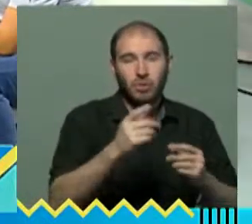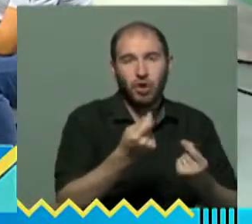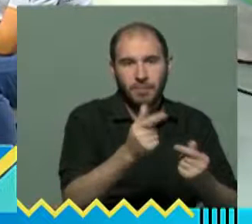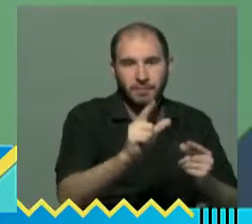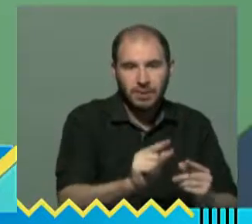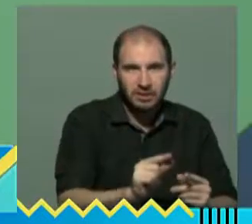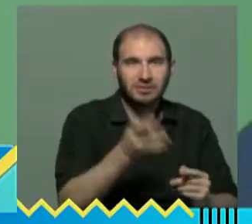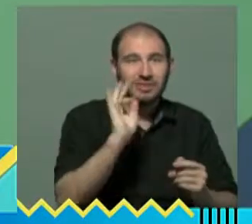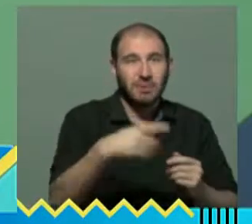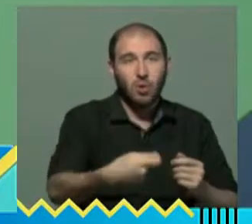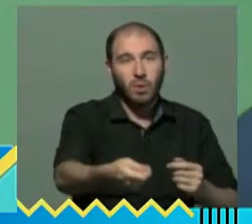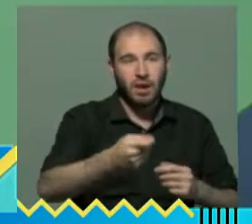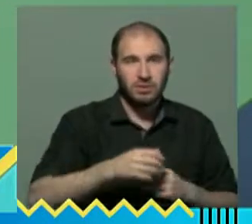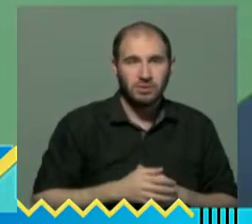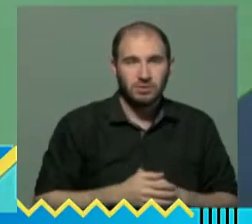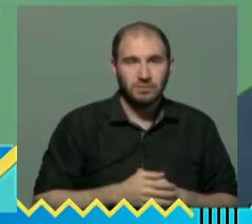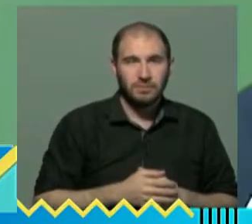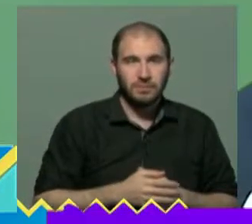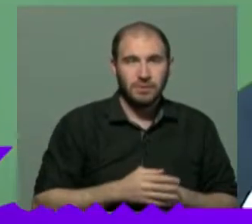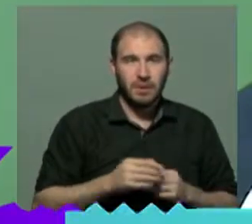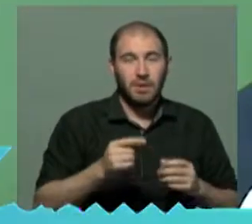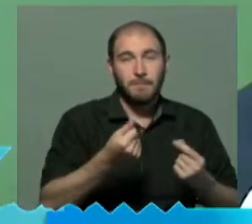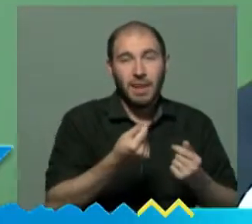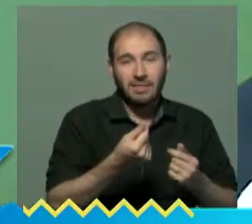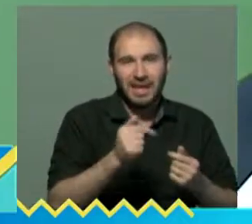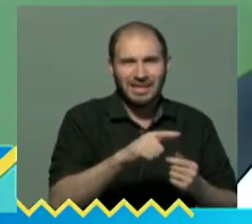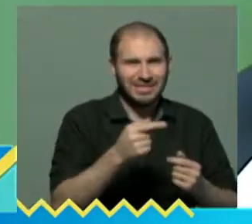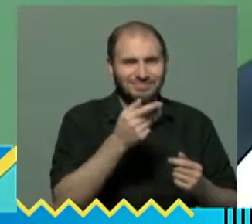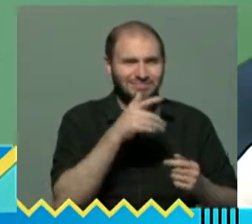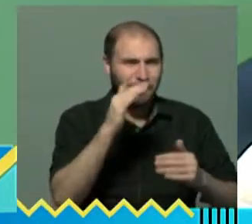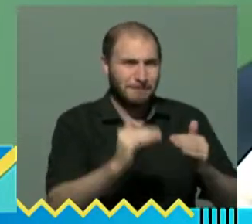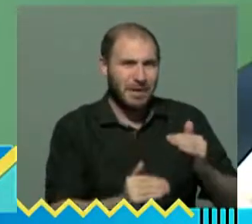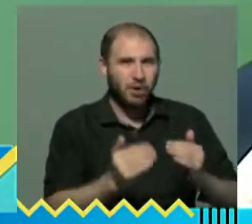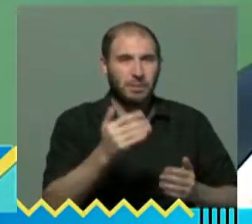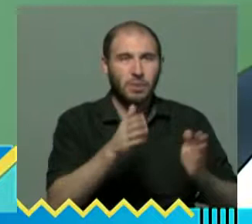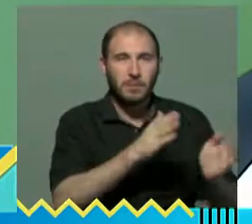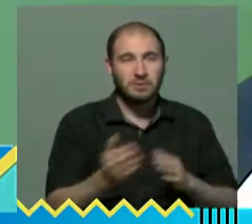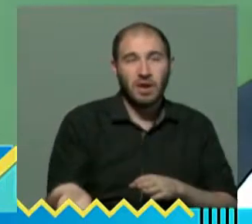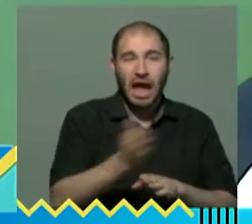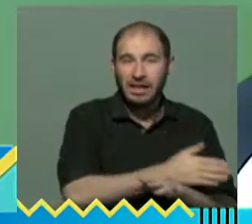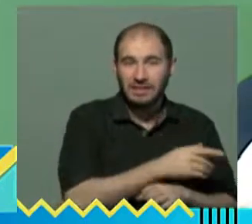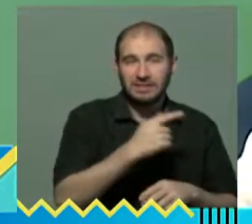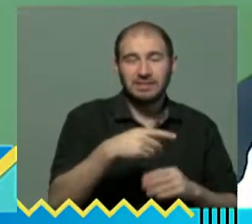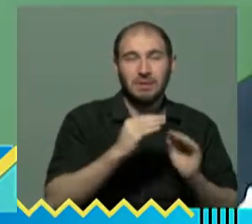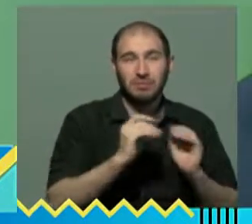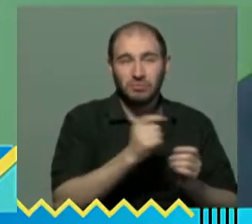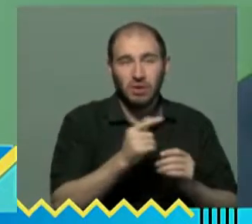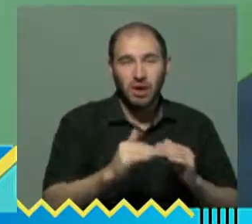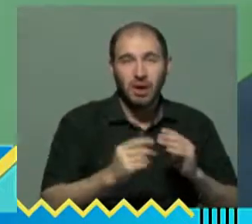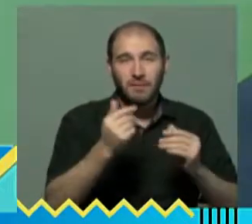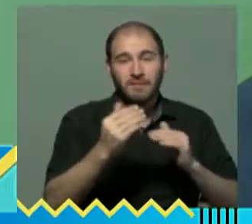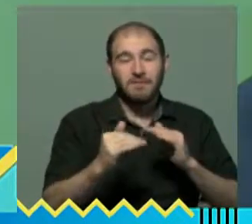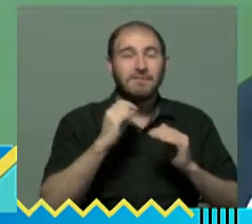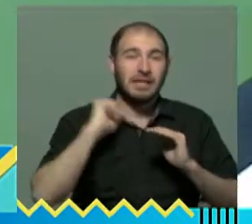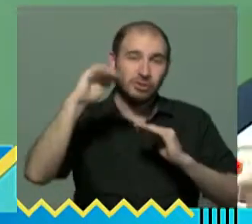y sabe que se va a jubilar con un monto que no era el que esperaba para lo que era el proceso anterior, que siempre las paritarias cerraban por encima de la